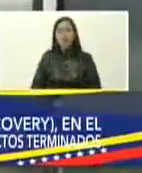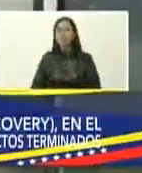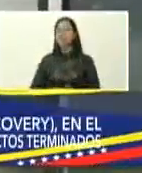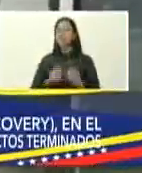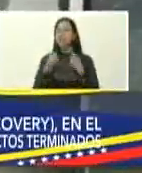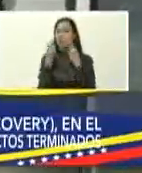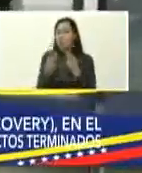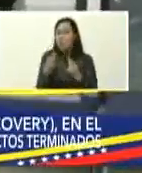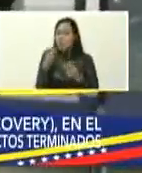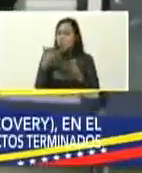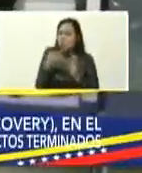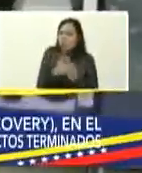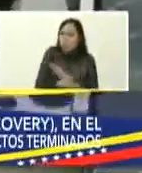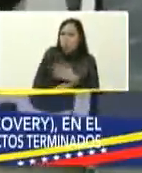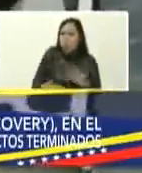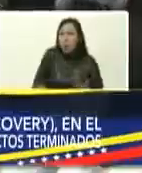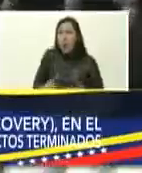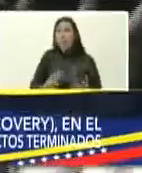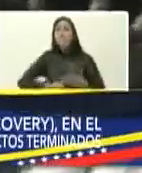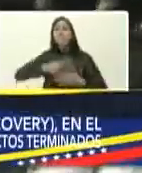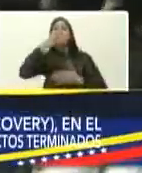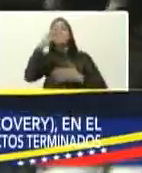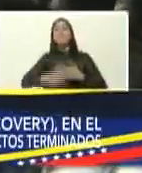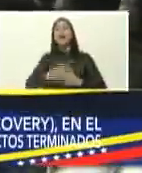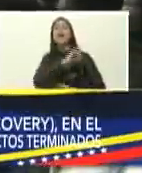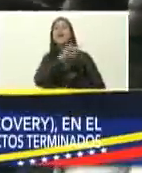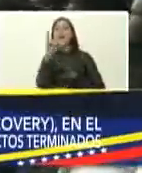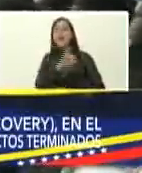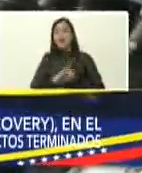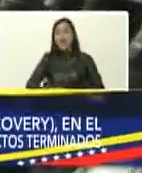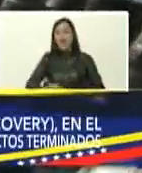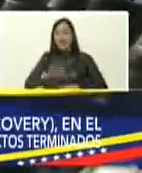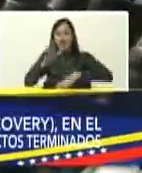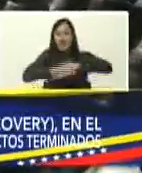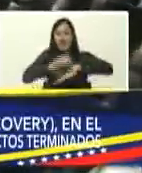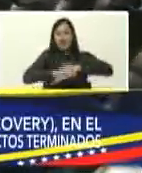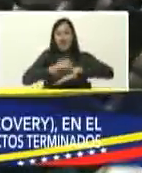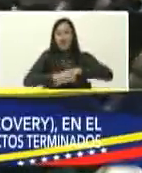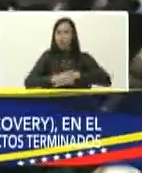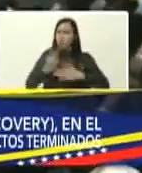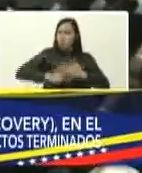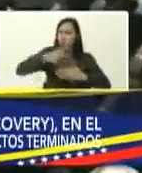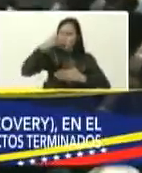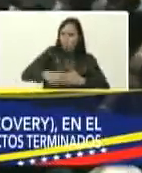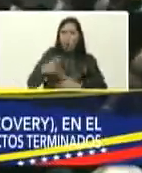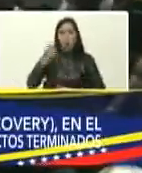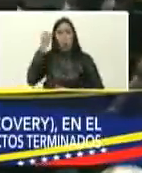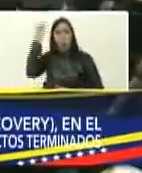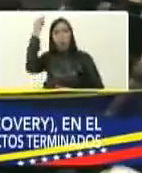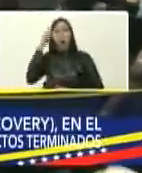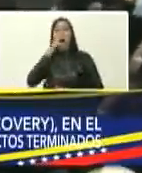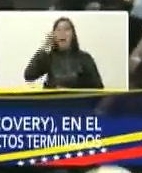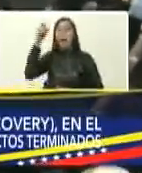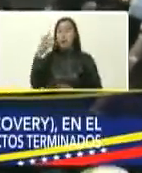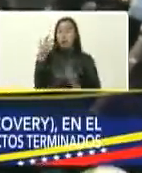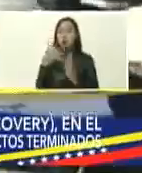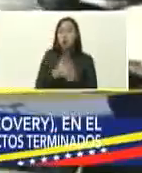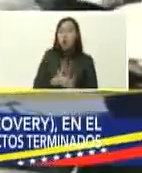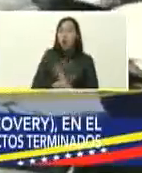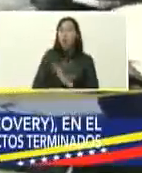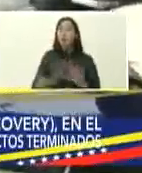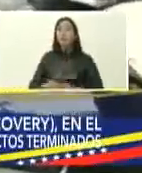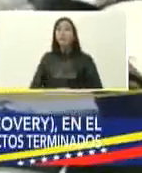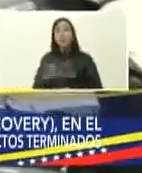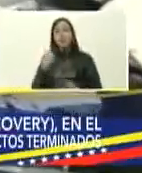y haciendo mención al Plan Z. El Plan Z, ese plan que usted ha ideado y que además ha sido fuente a partir de